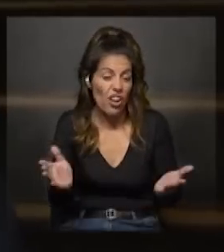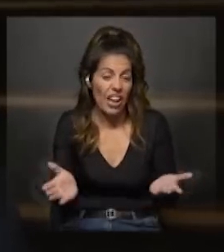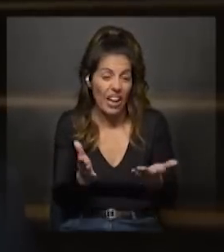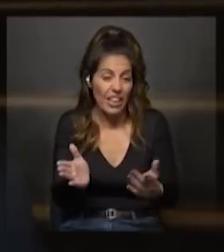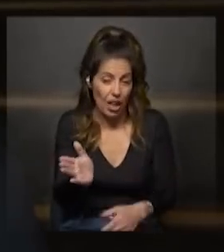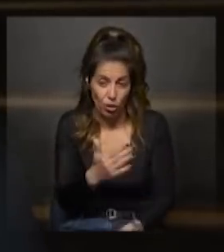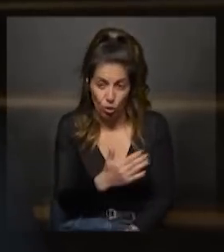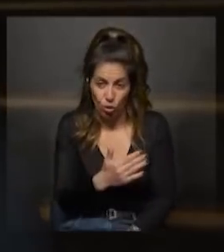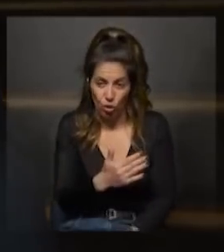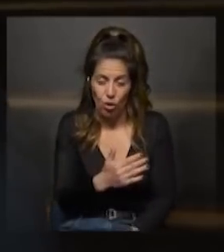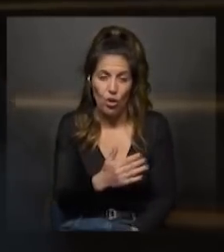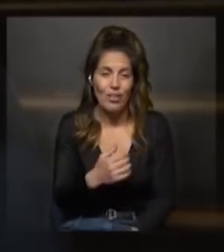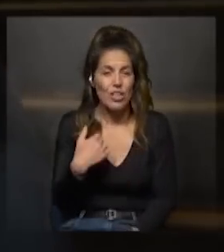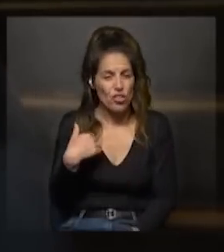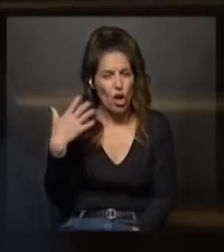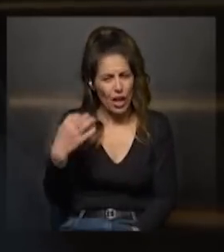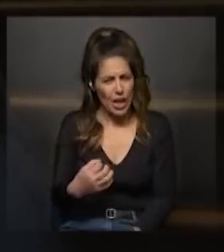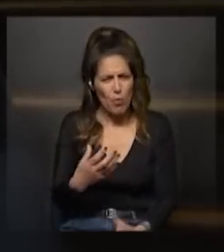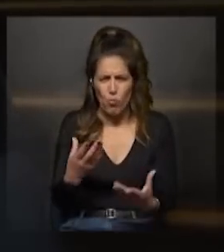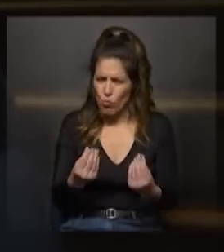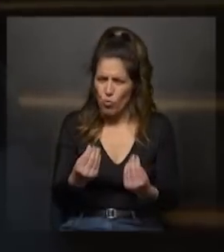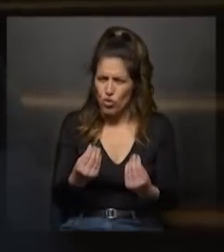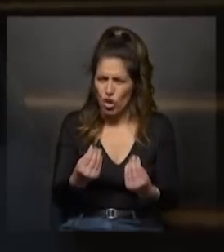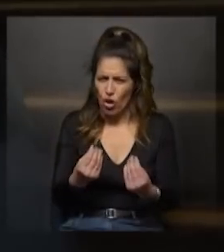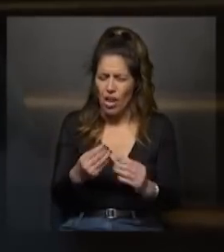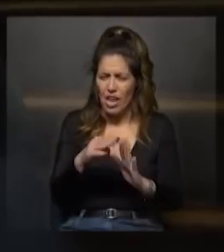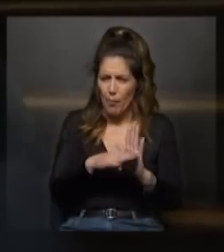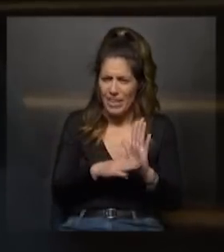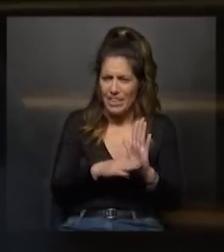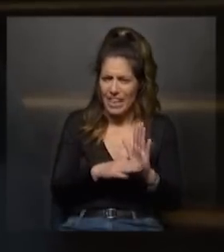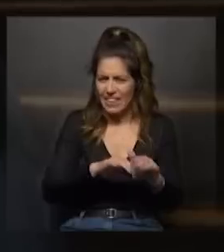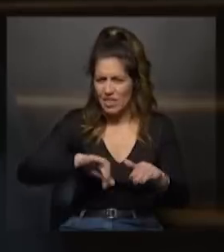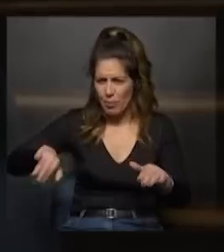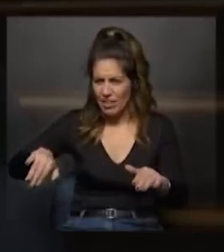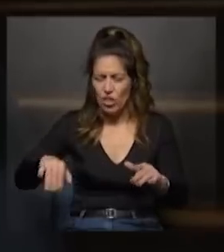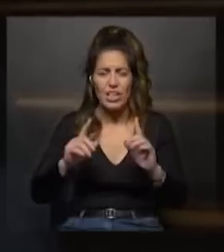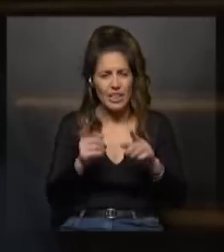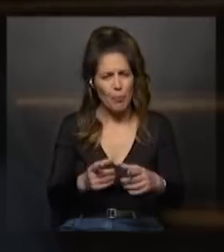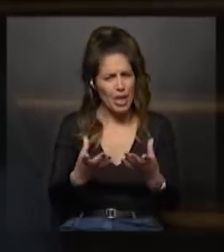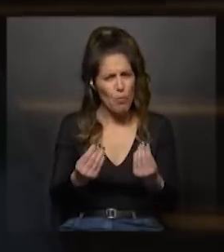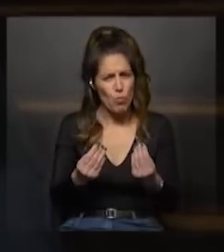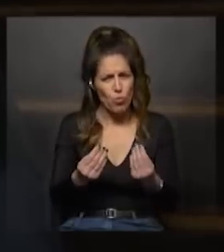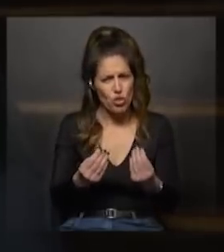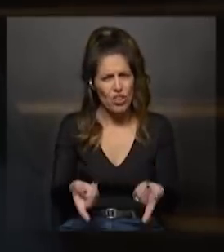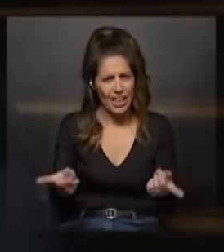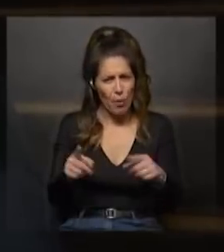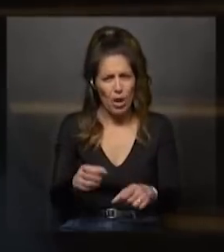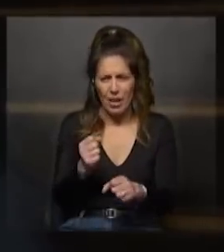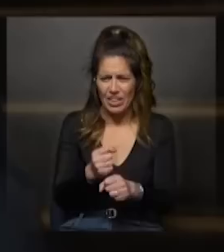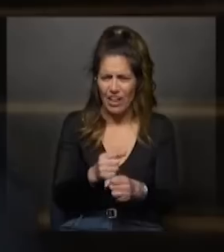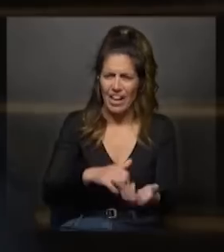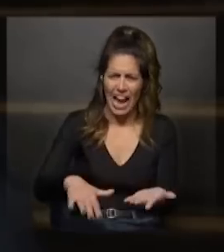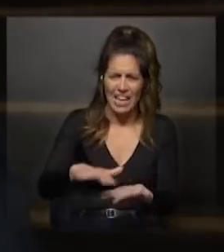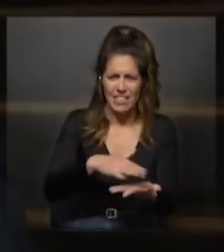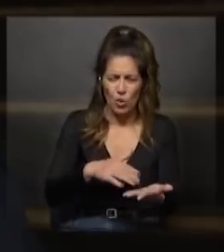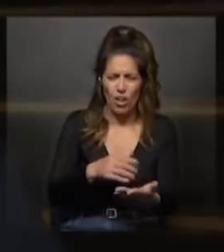todo nos parecía demasiado la cautelar y nos parece simbólicamente demasiado también este reintegro al lugar al